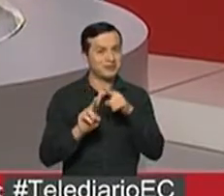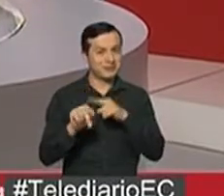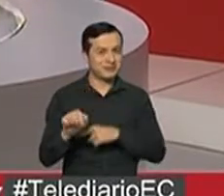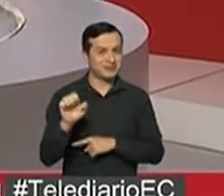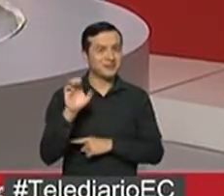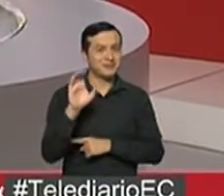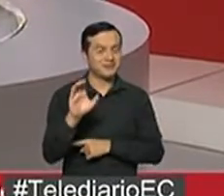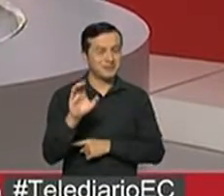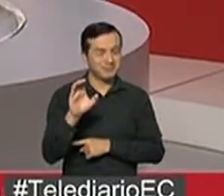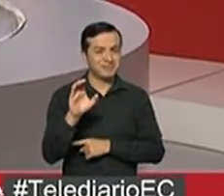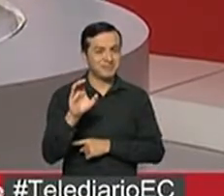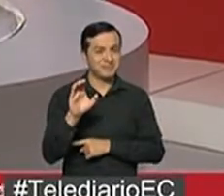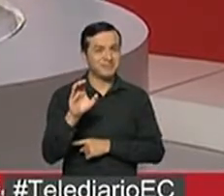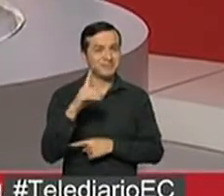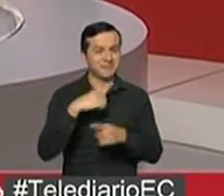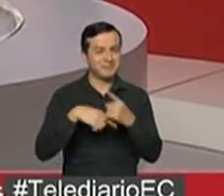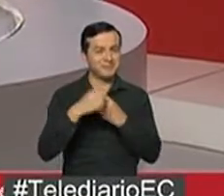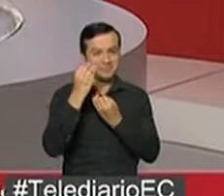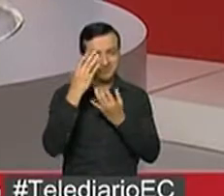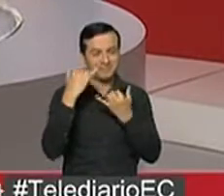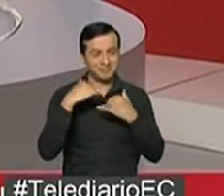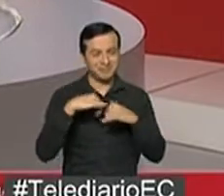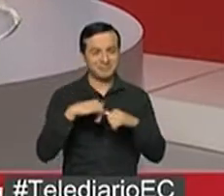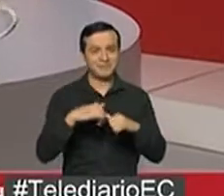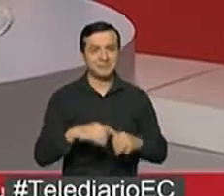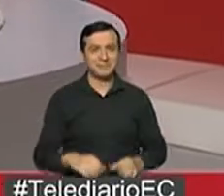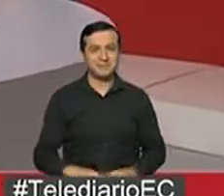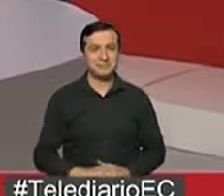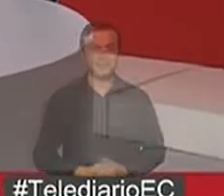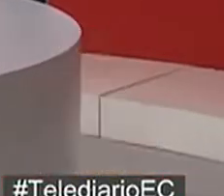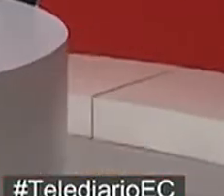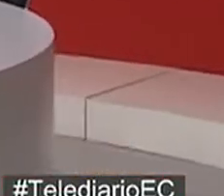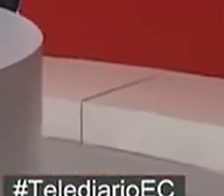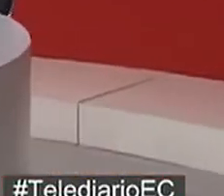ecuador-tv punto estrella regresamos con las noticias